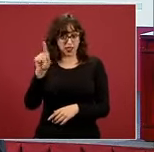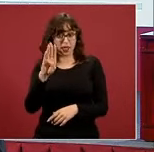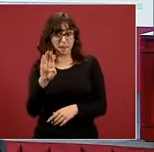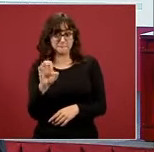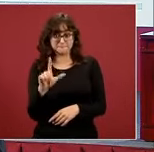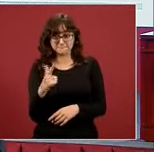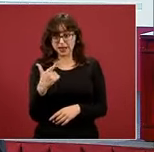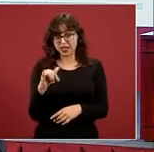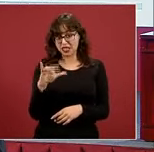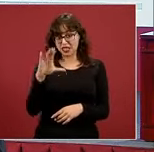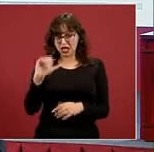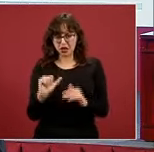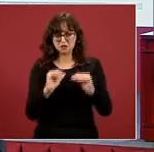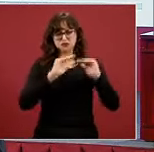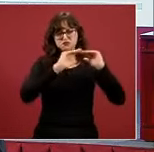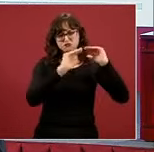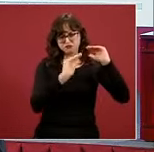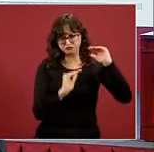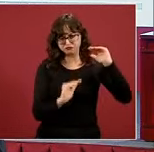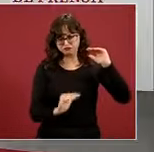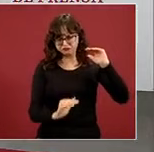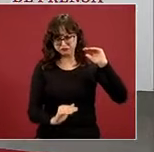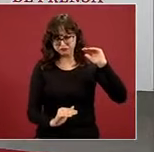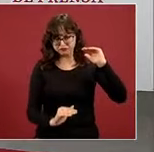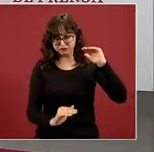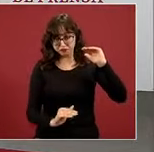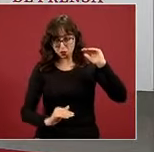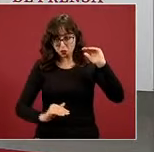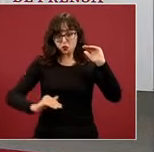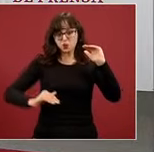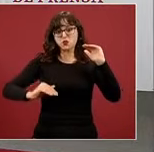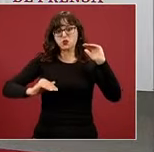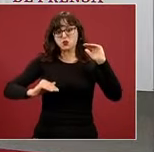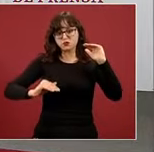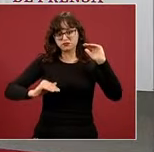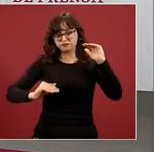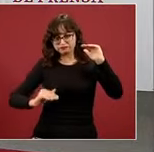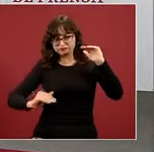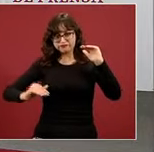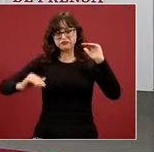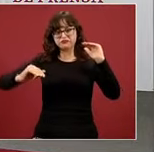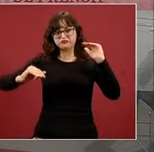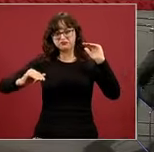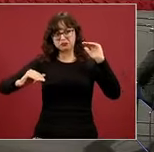es significativamente menor, aproximadamente la mitad de la magnitud epidémica del primer